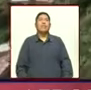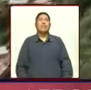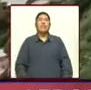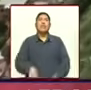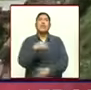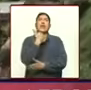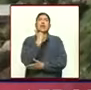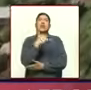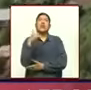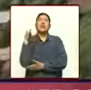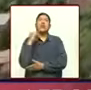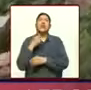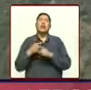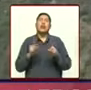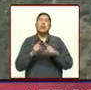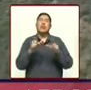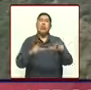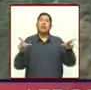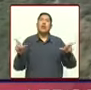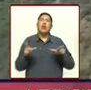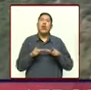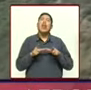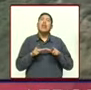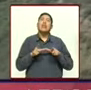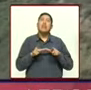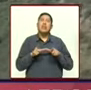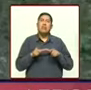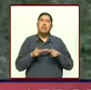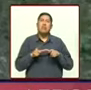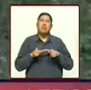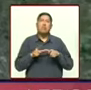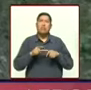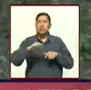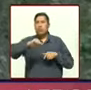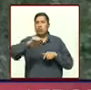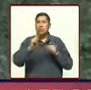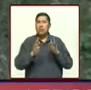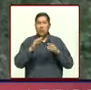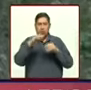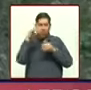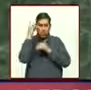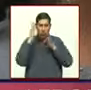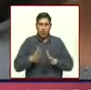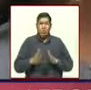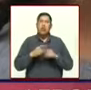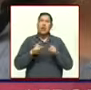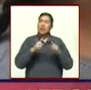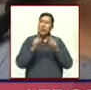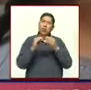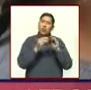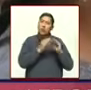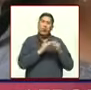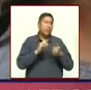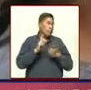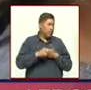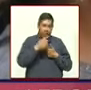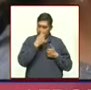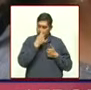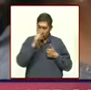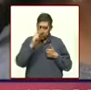Yungas tiene diferentes lugares de los afros. ¿Podríamos ver cuántos son? Claro, hay diferentes comunidades, por